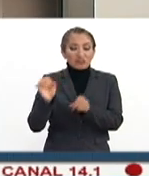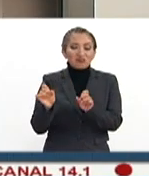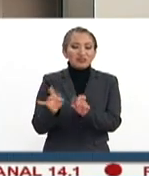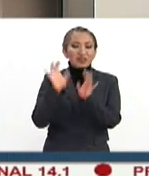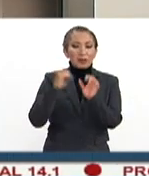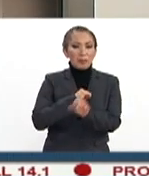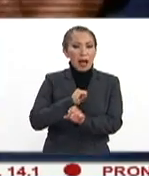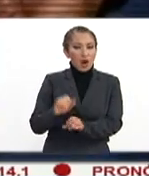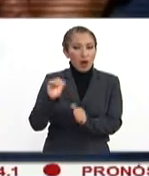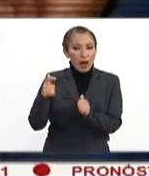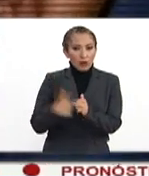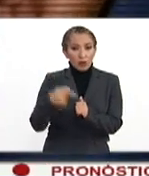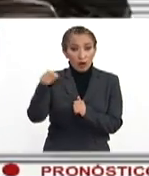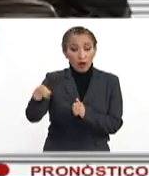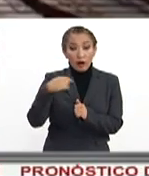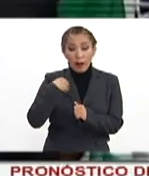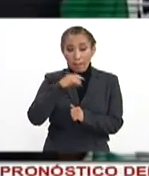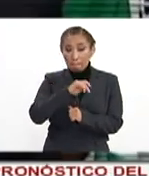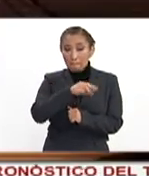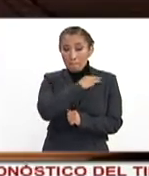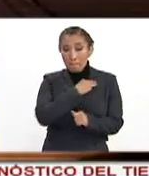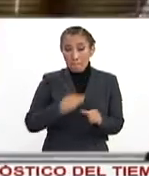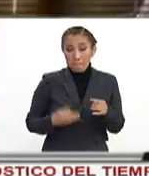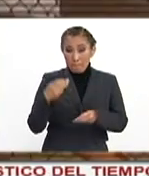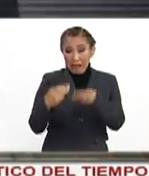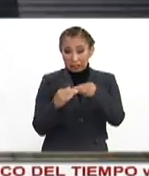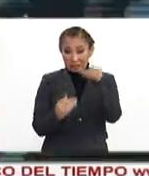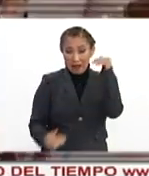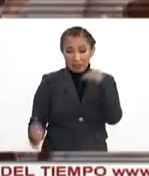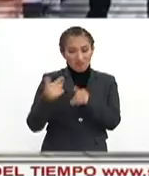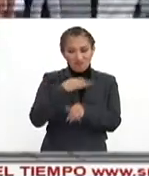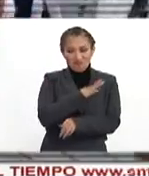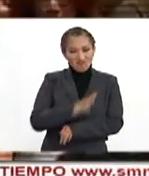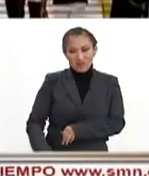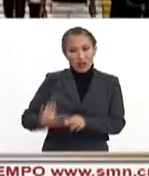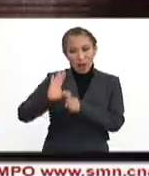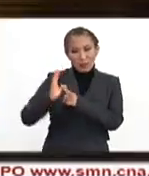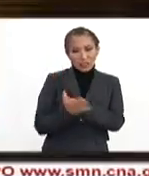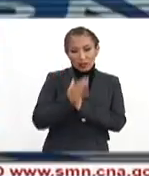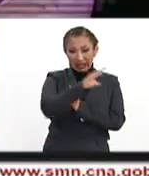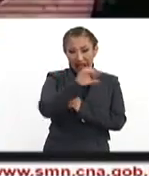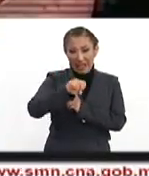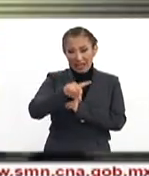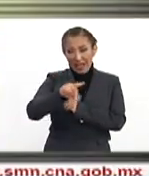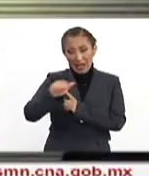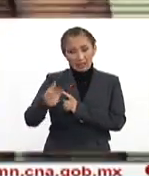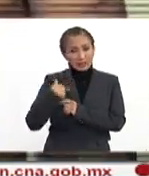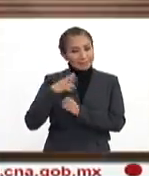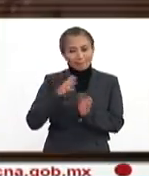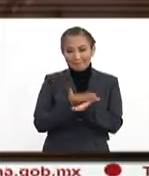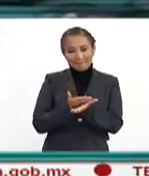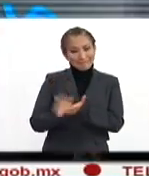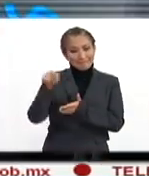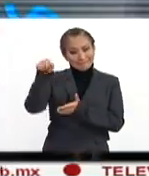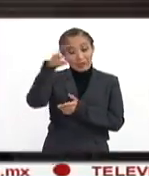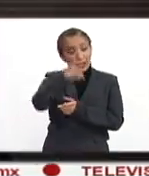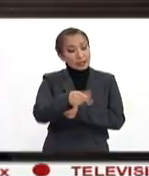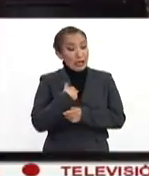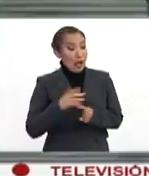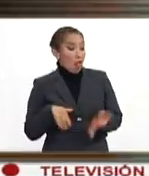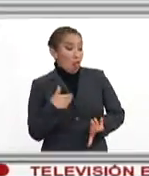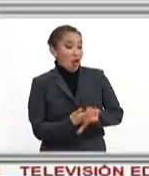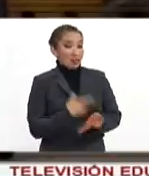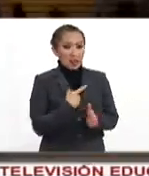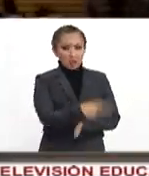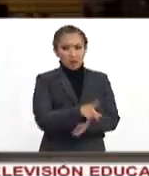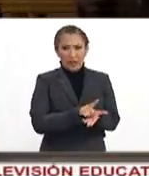de un delito grave. Los magistrados desecharon una acción de inconstitucionalidad de la Comisión Nacional de los Derechos Humanos en la que calificaba como una